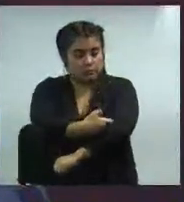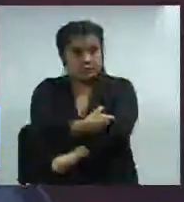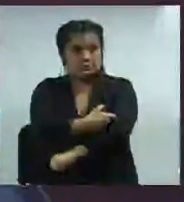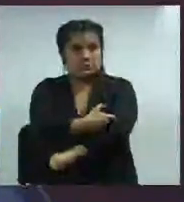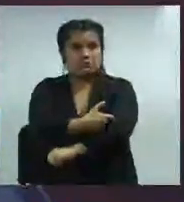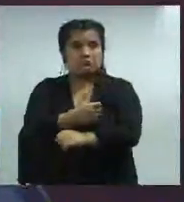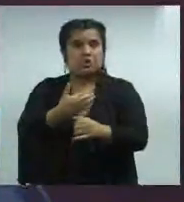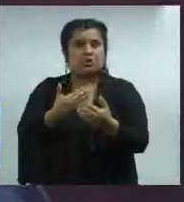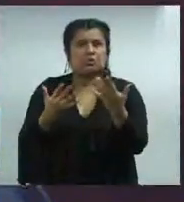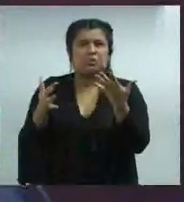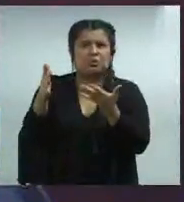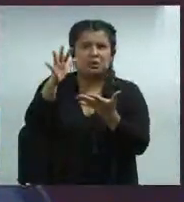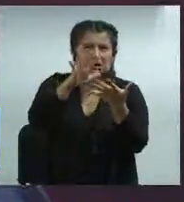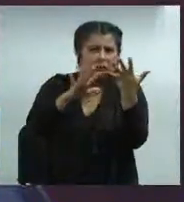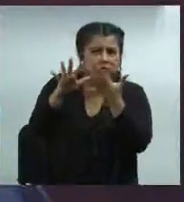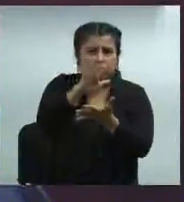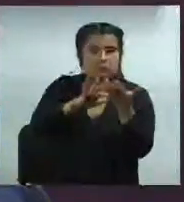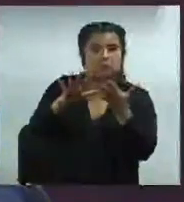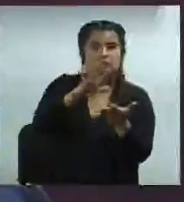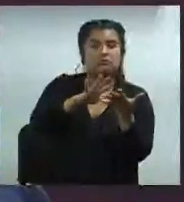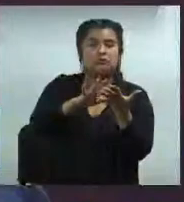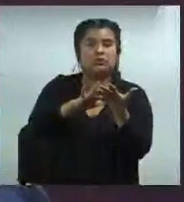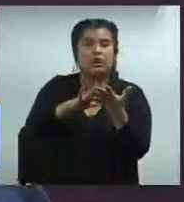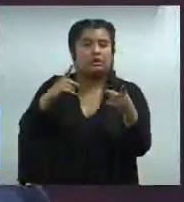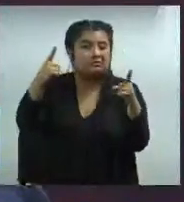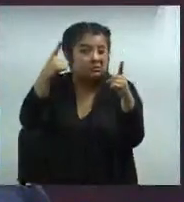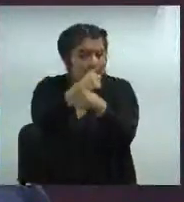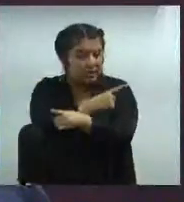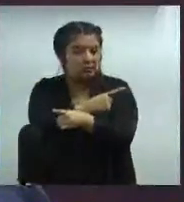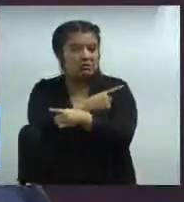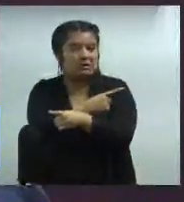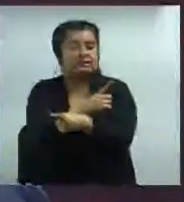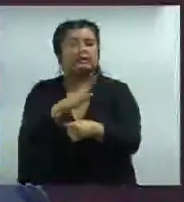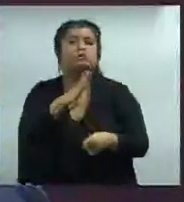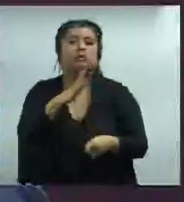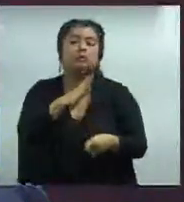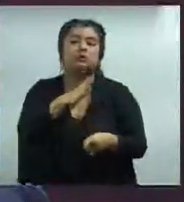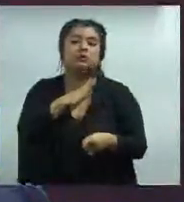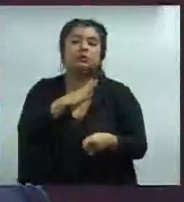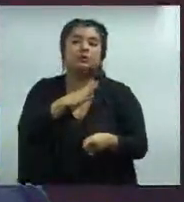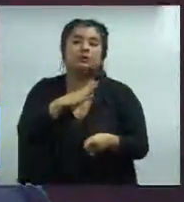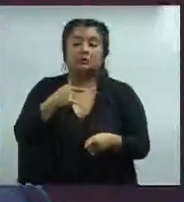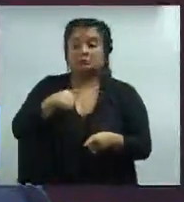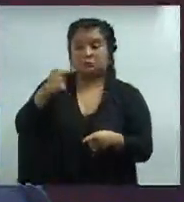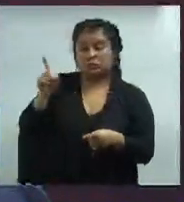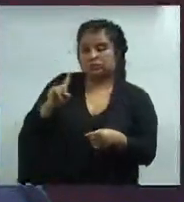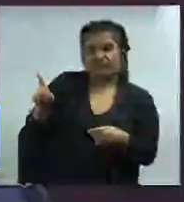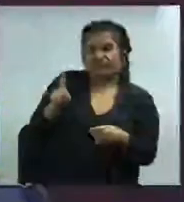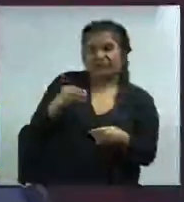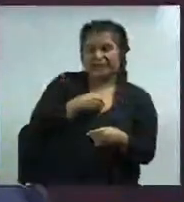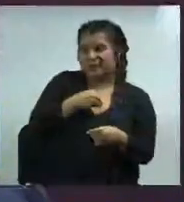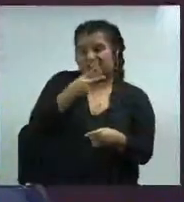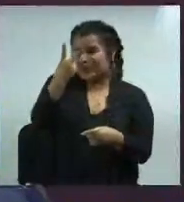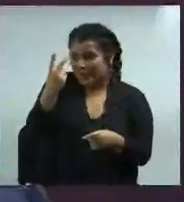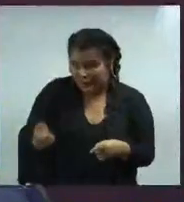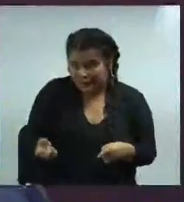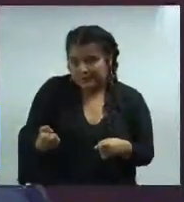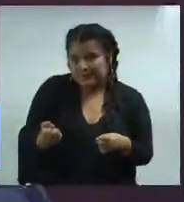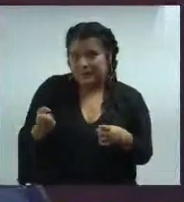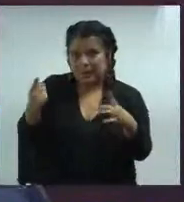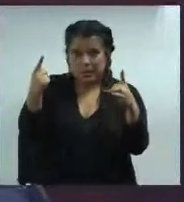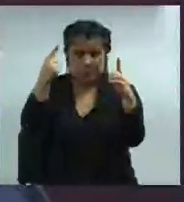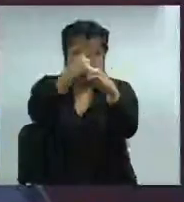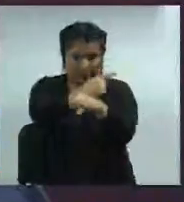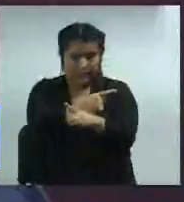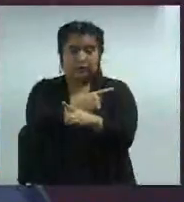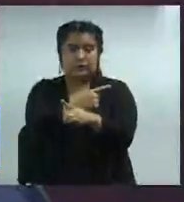bastante controversial. Creo que se cometieron algunos errores y yo no quisiera que cayéramos otra vez en una